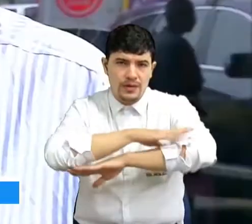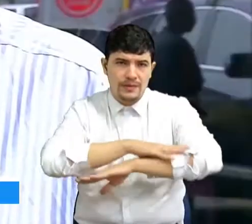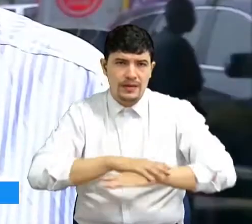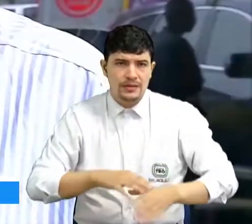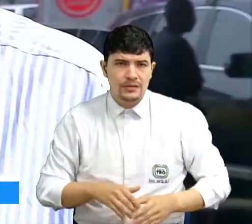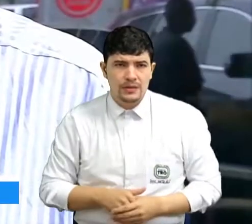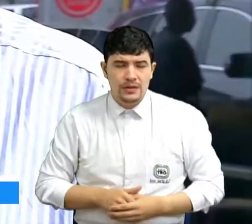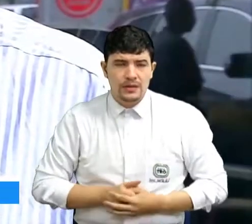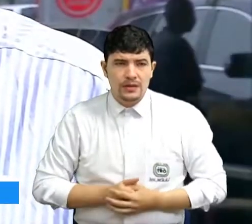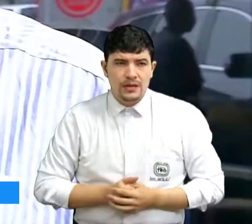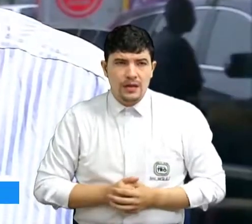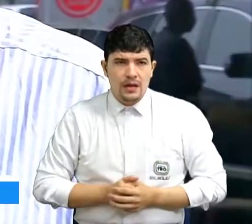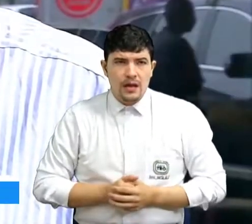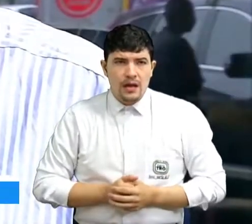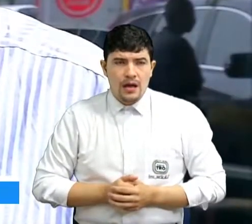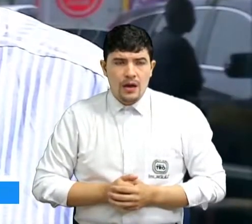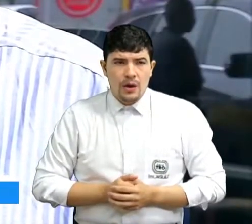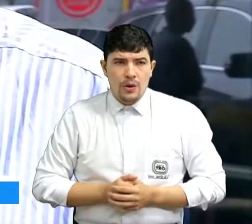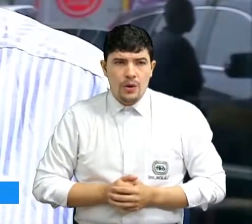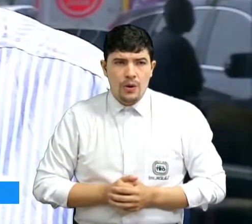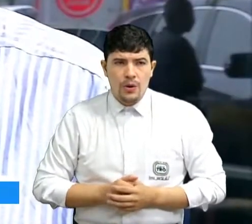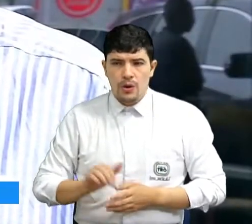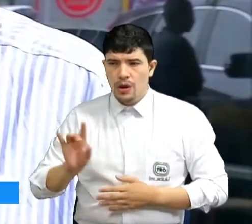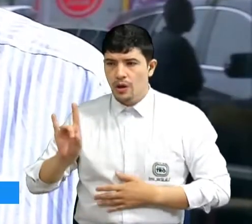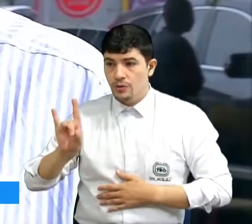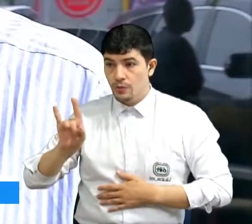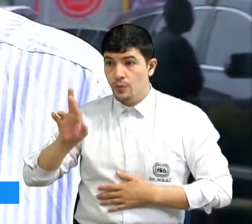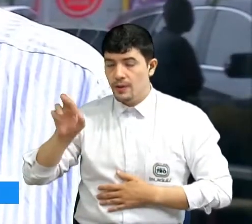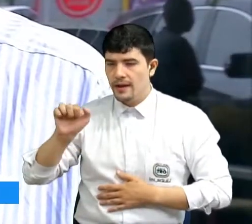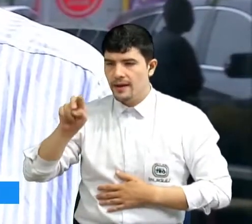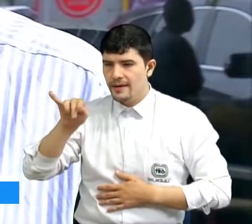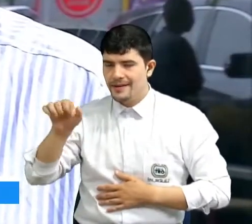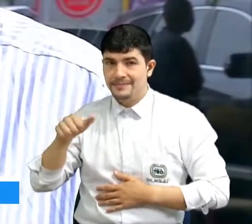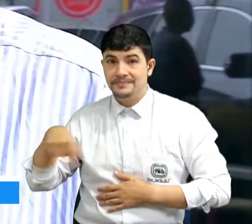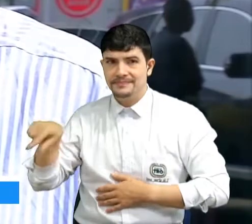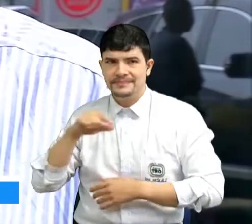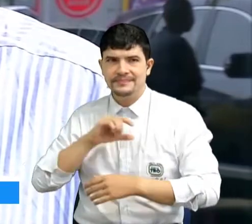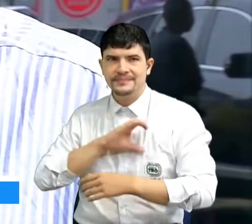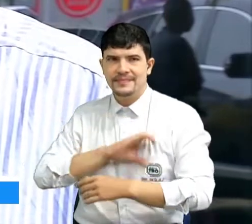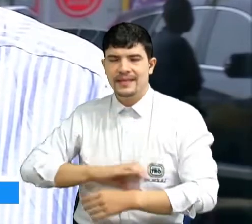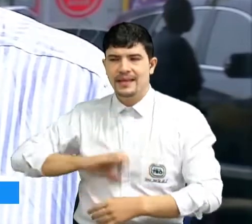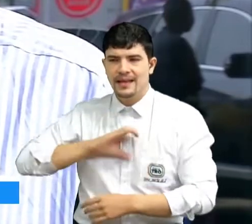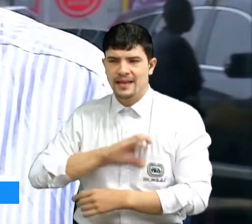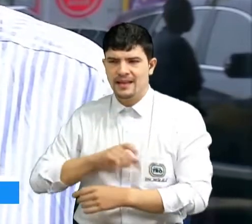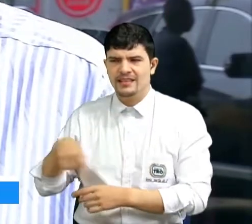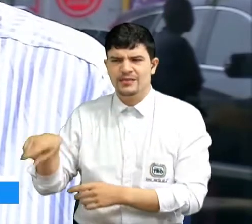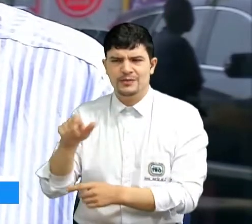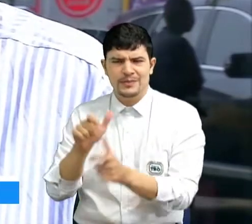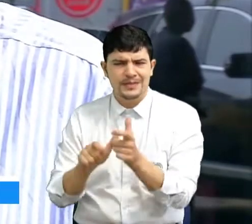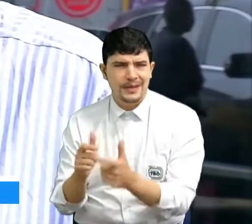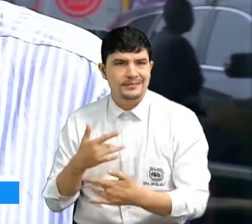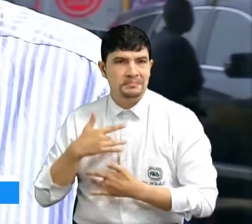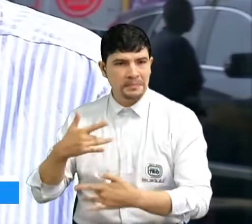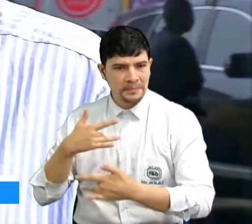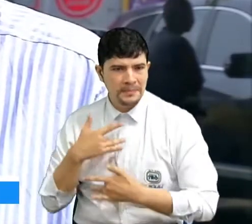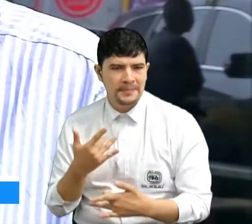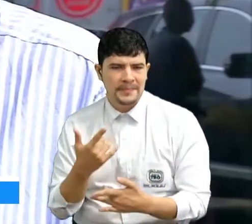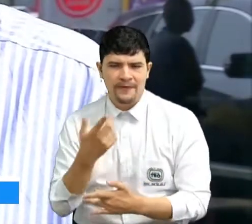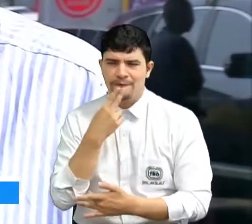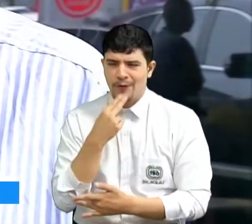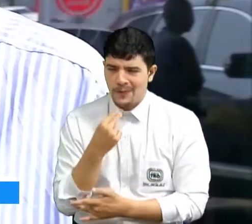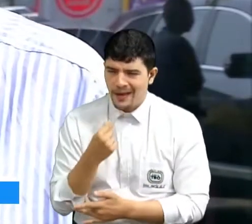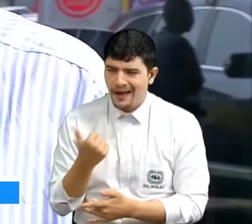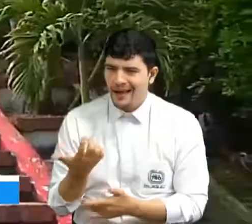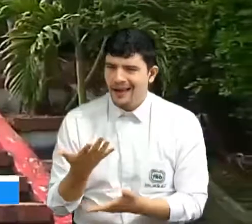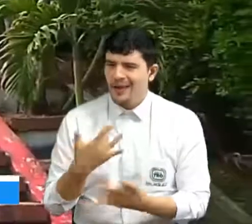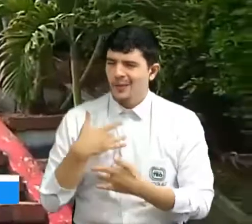se ha caracterizado es porque es un pueblo muy pujante un pueblo muy solidario la gente está pendiente colabora demasiado y eso me agrada a